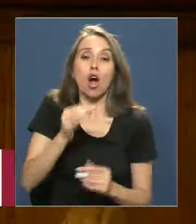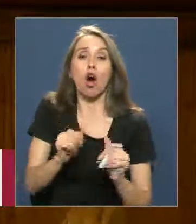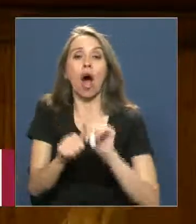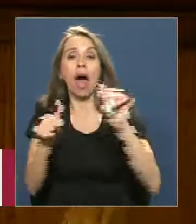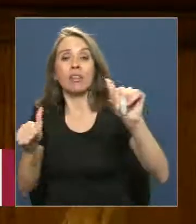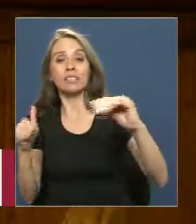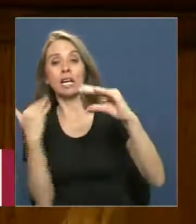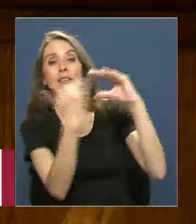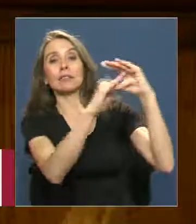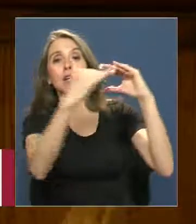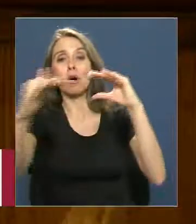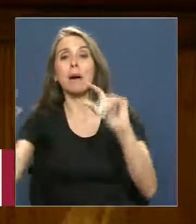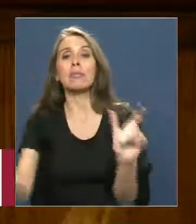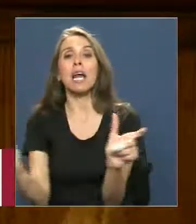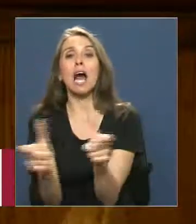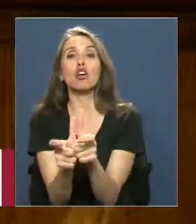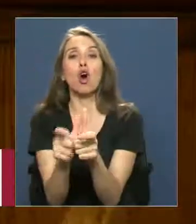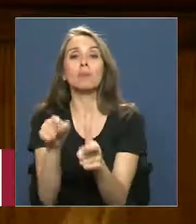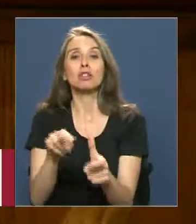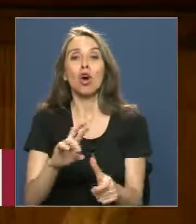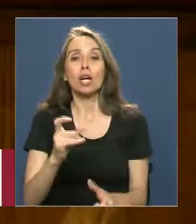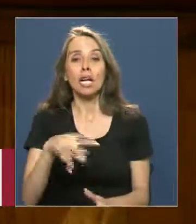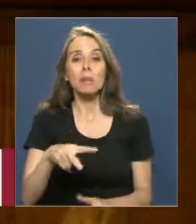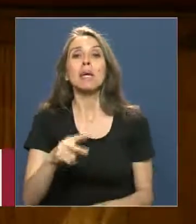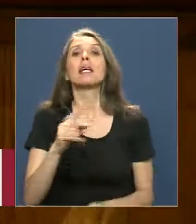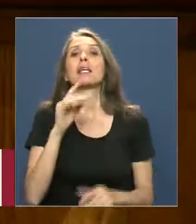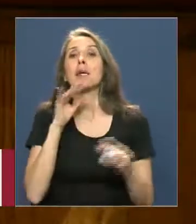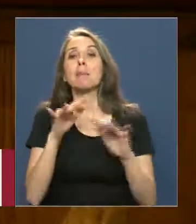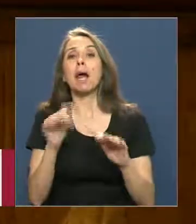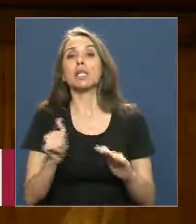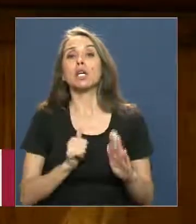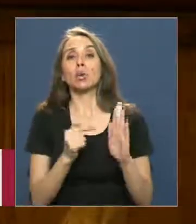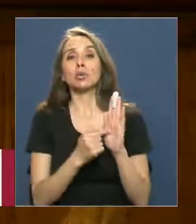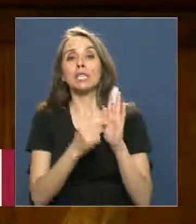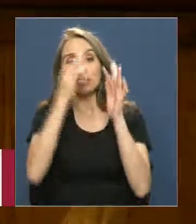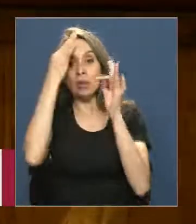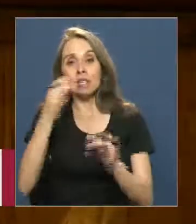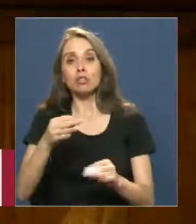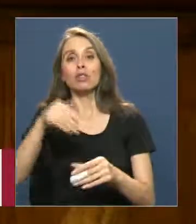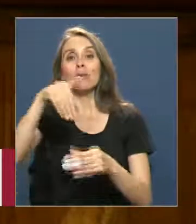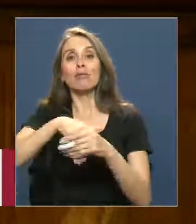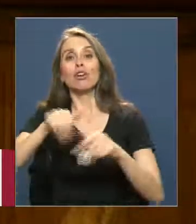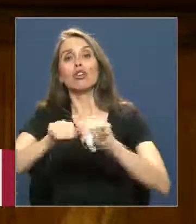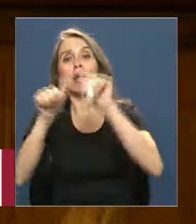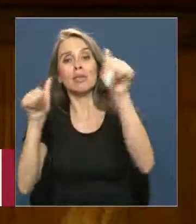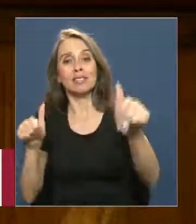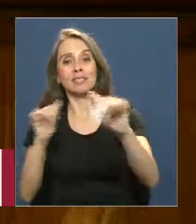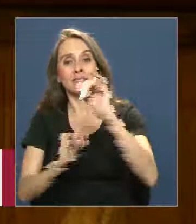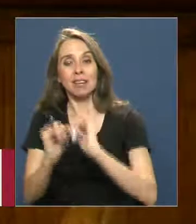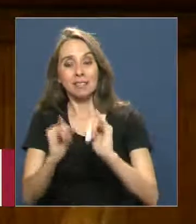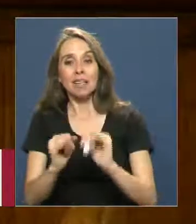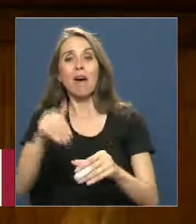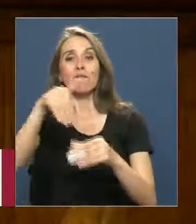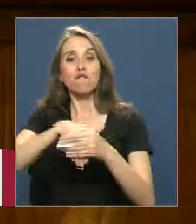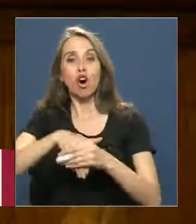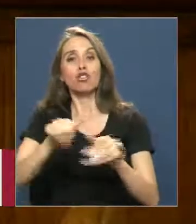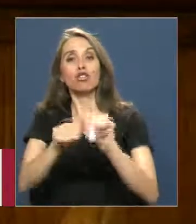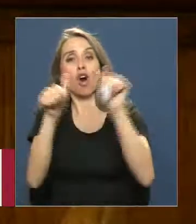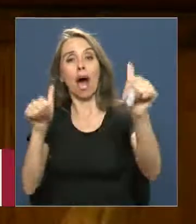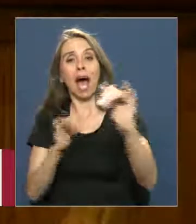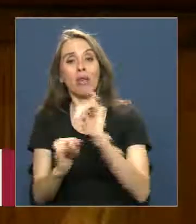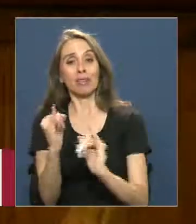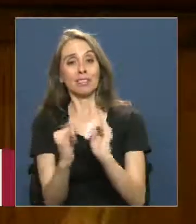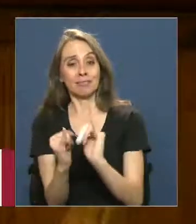régimen que fundamente la necesidad de la aplicación de esta medida excepcional. B. La decisión de disponer del sistema de votación telemática